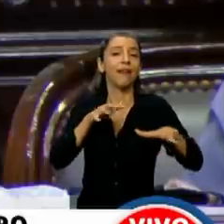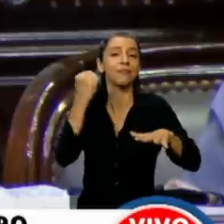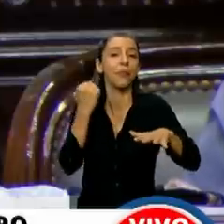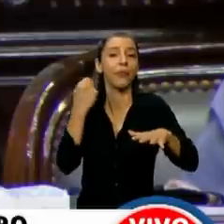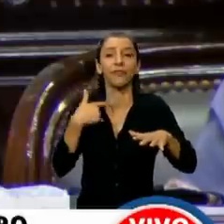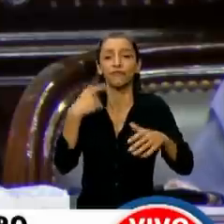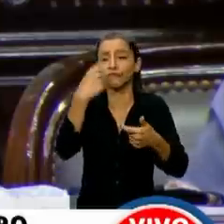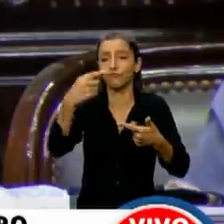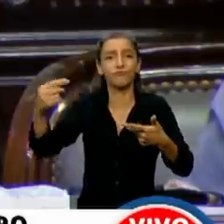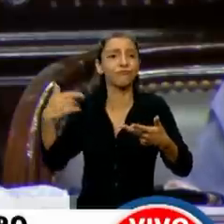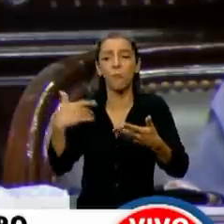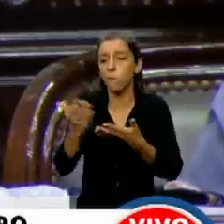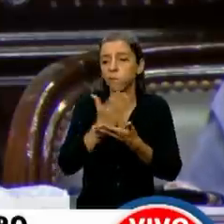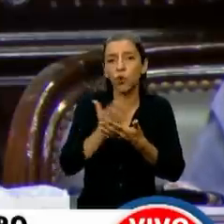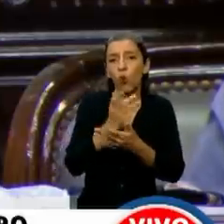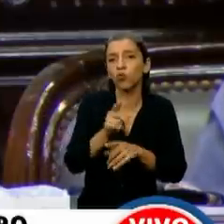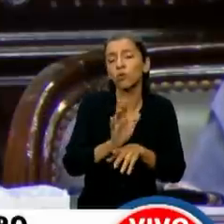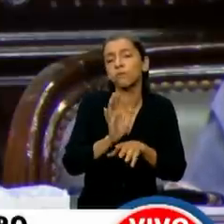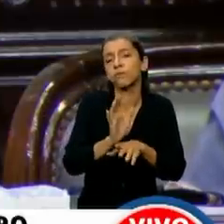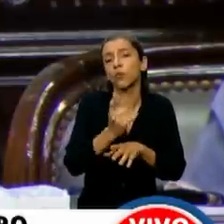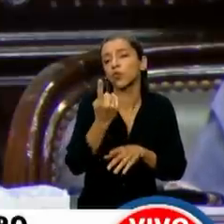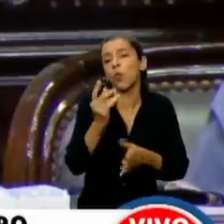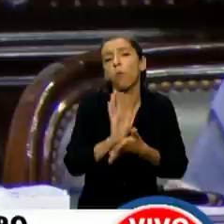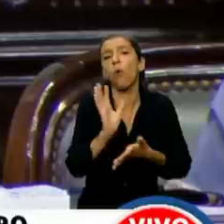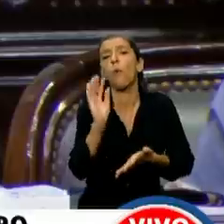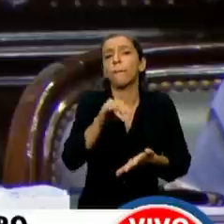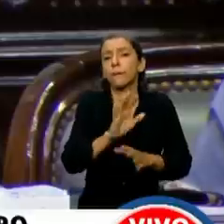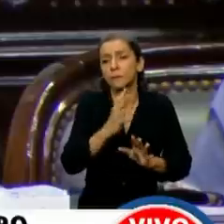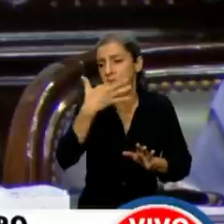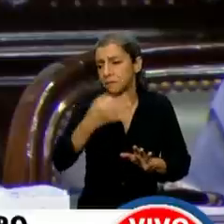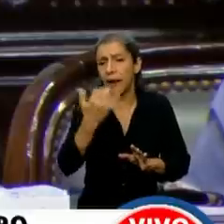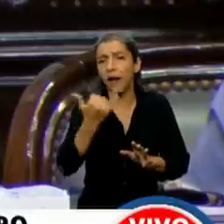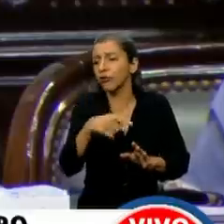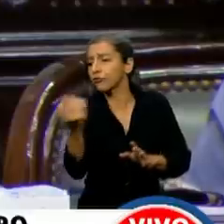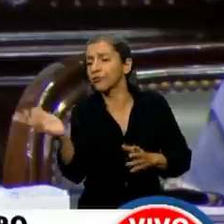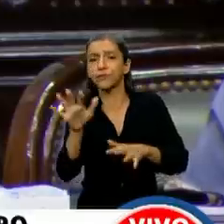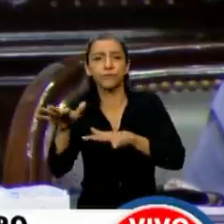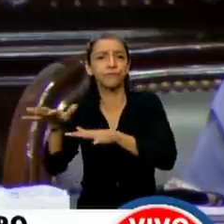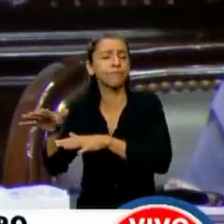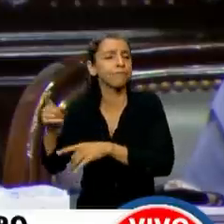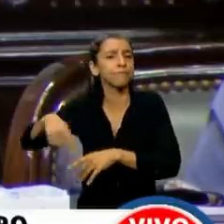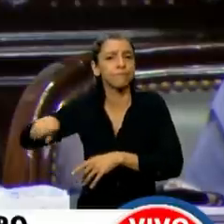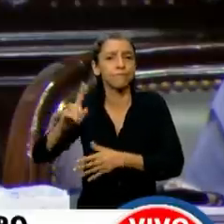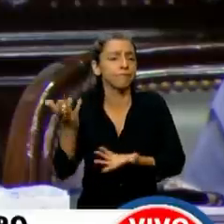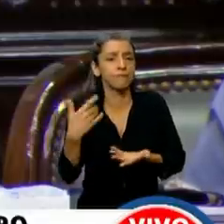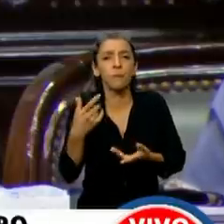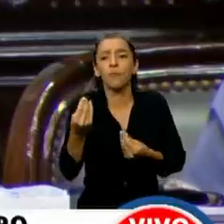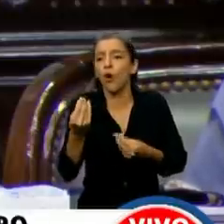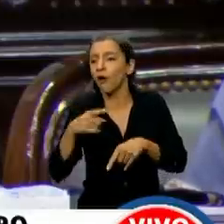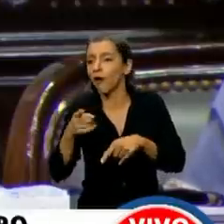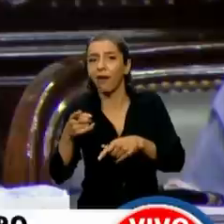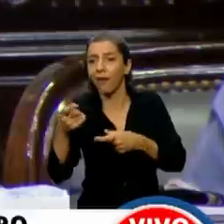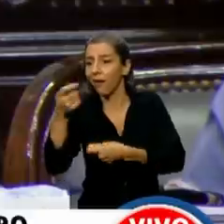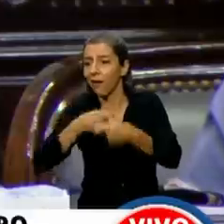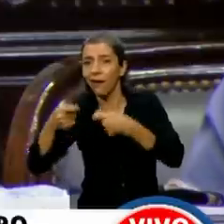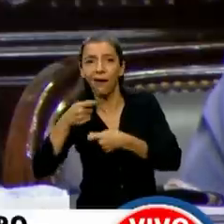la producción pasó sea variable condicionada por las finanzas por las ganancias financieras por